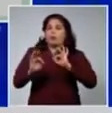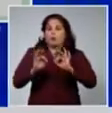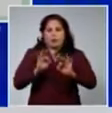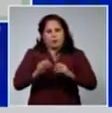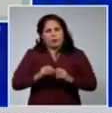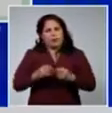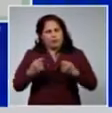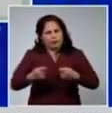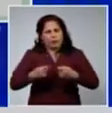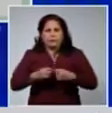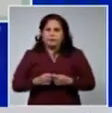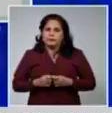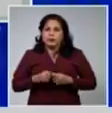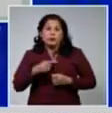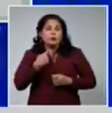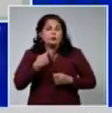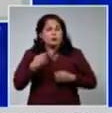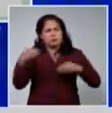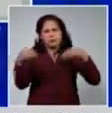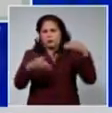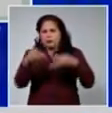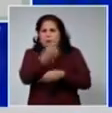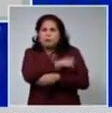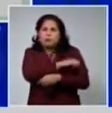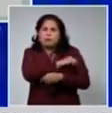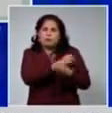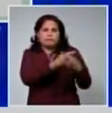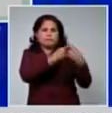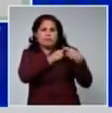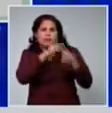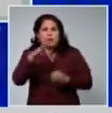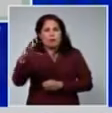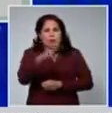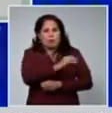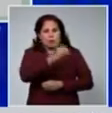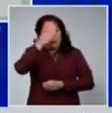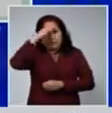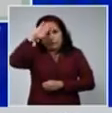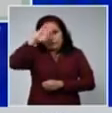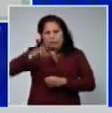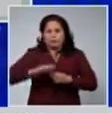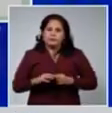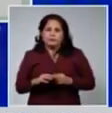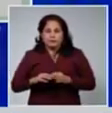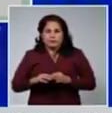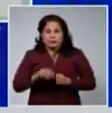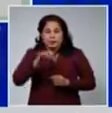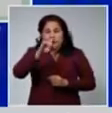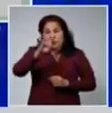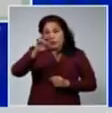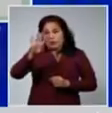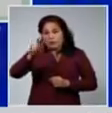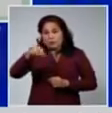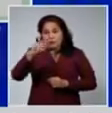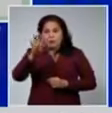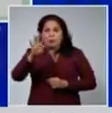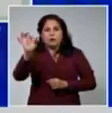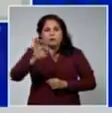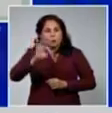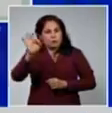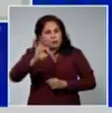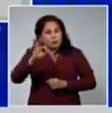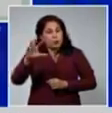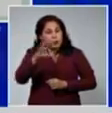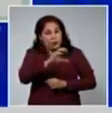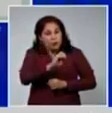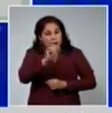participación activo y responsable de toda la población el 94,4 de todos los